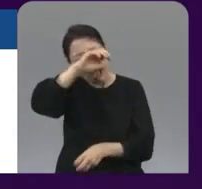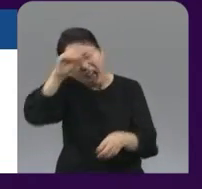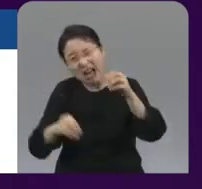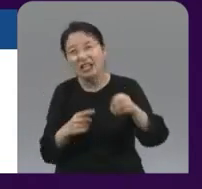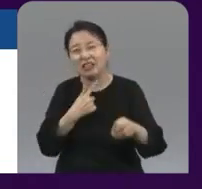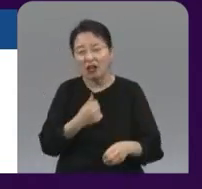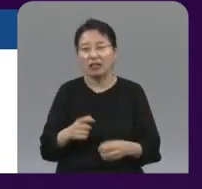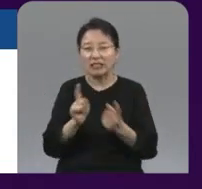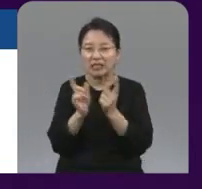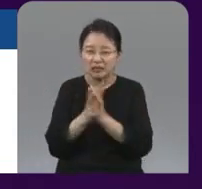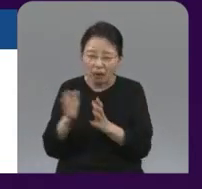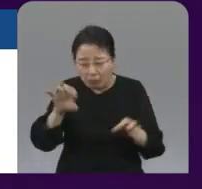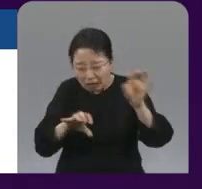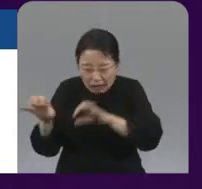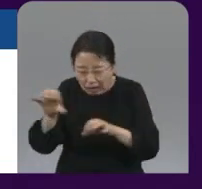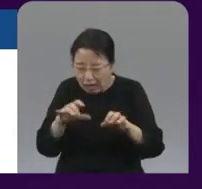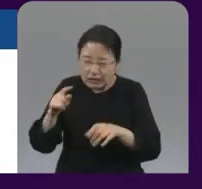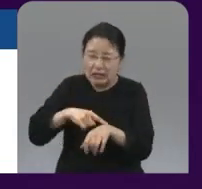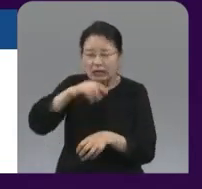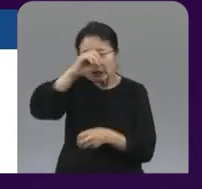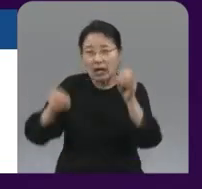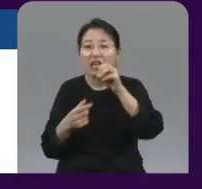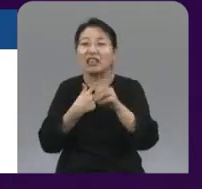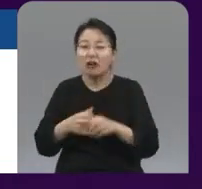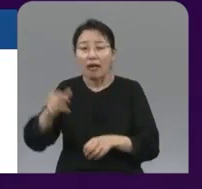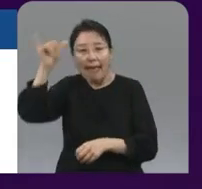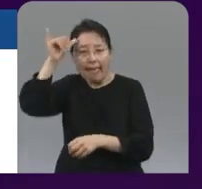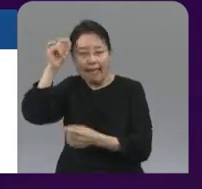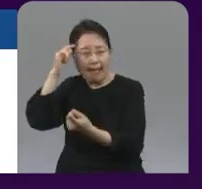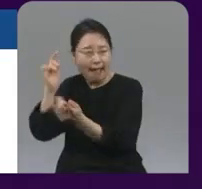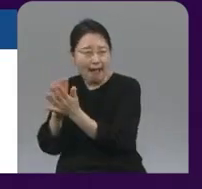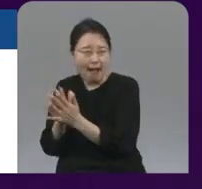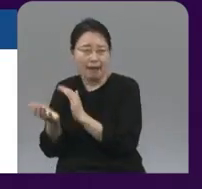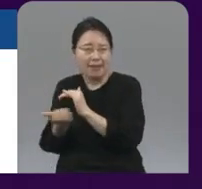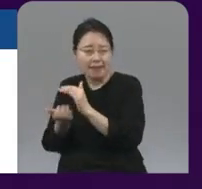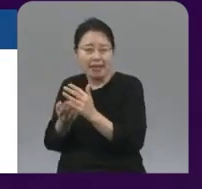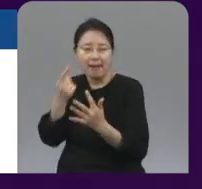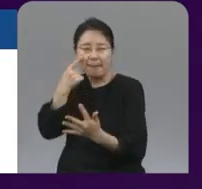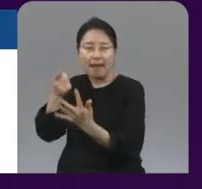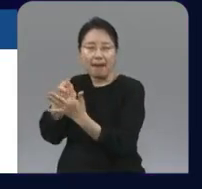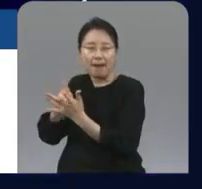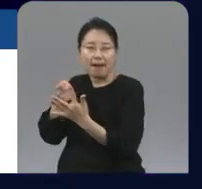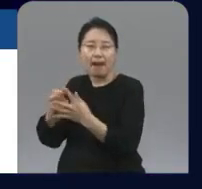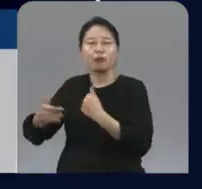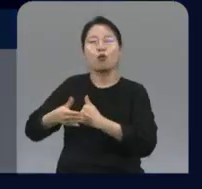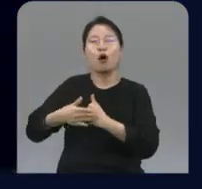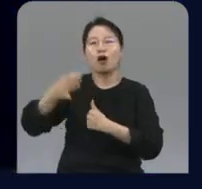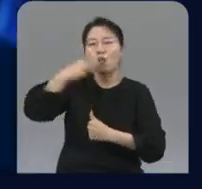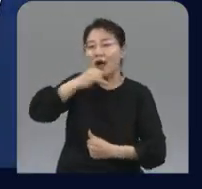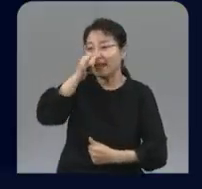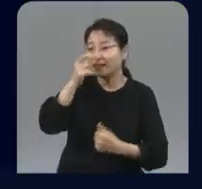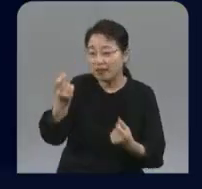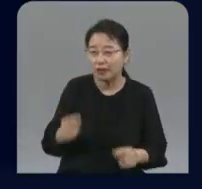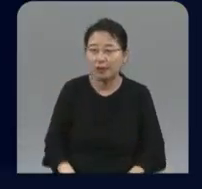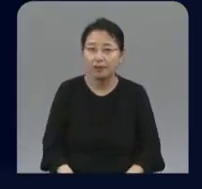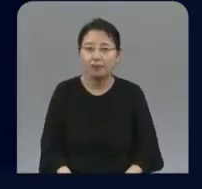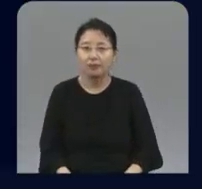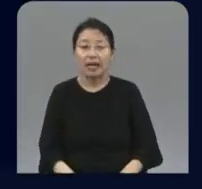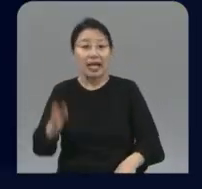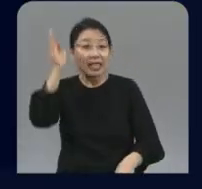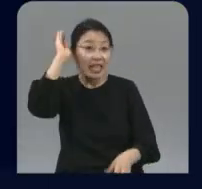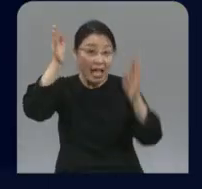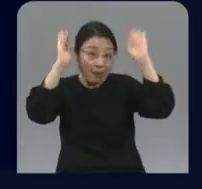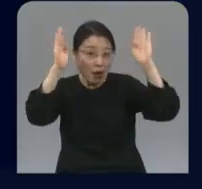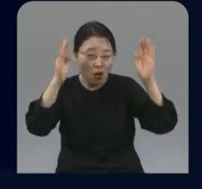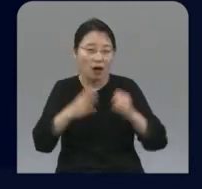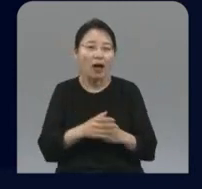artificial asistirán a los científicos al diseño de nuevos materiales y permitirán anticipar resultados mediante simulaciones sin